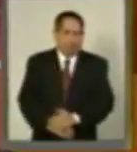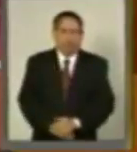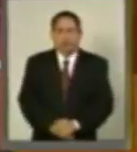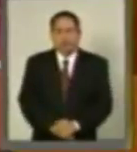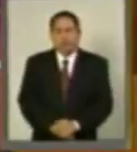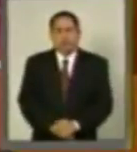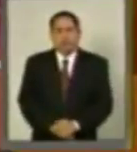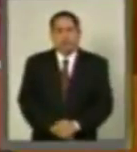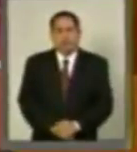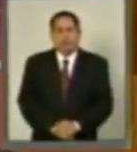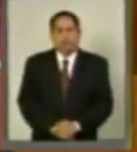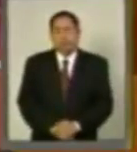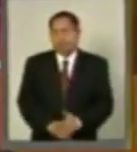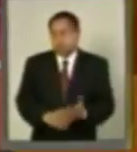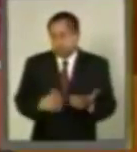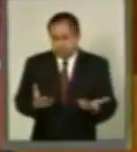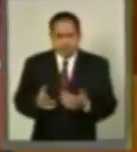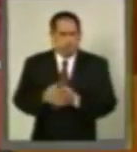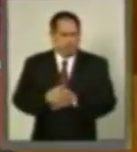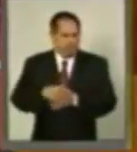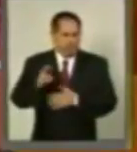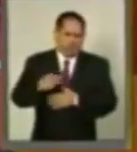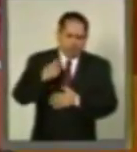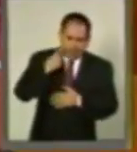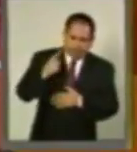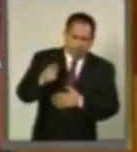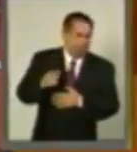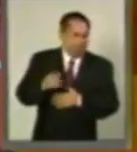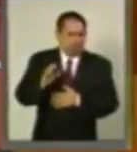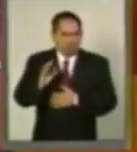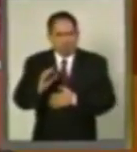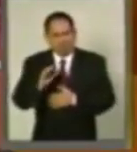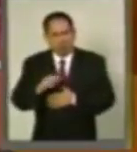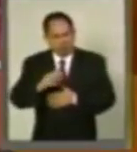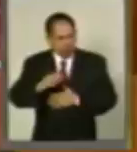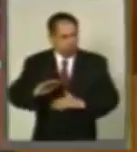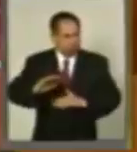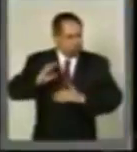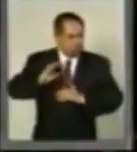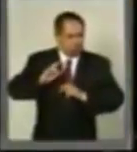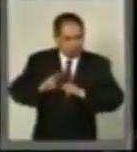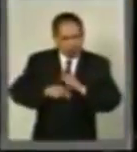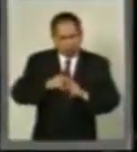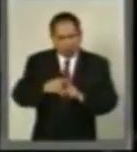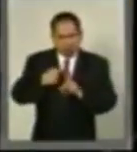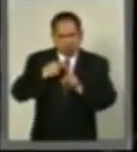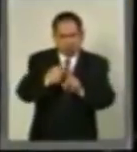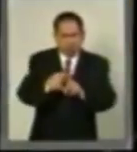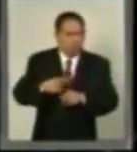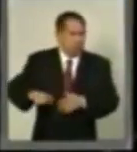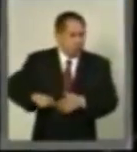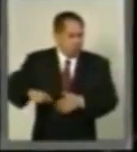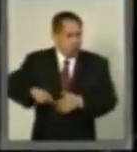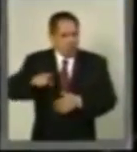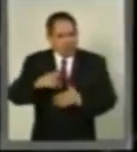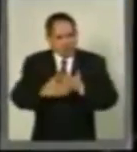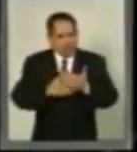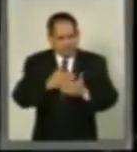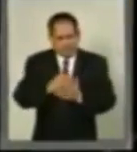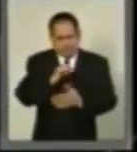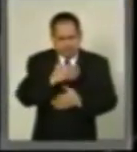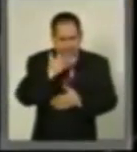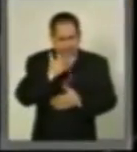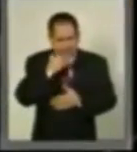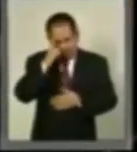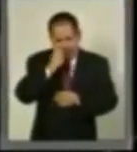Si bien es innegable el compromiso que se ha tenido por parte del gobierno para eliminar